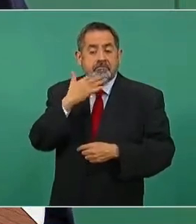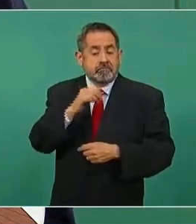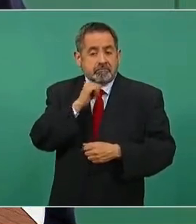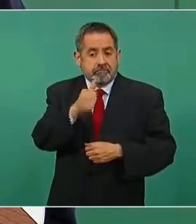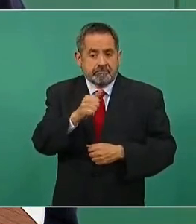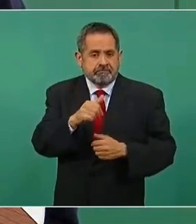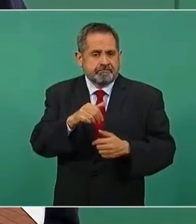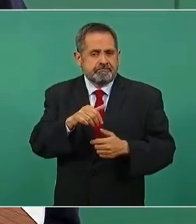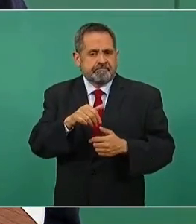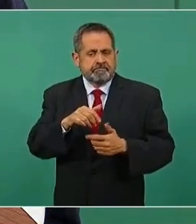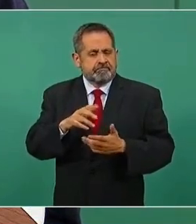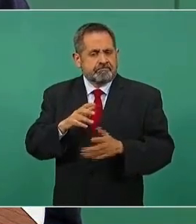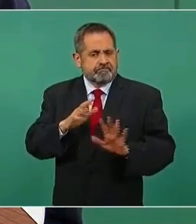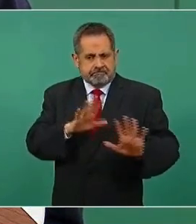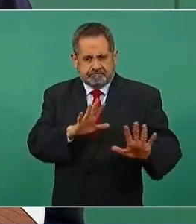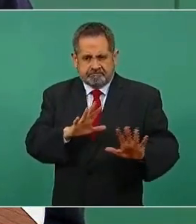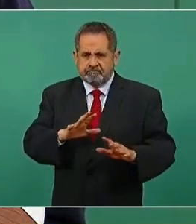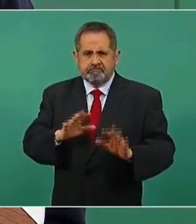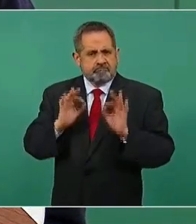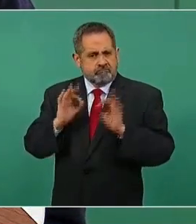ahorramos mucho.